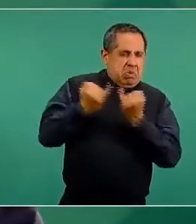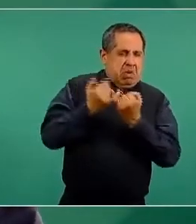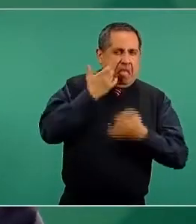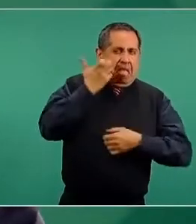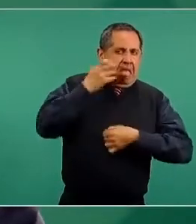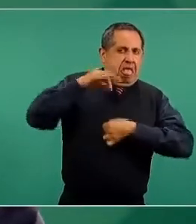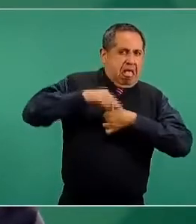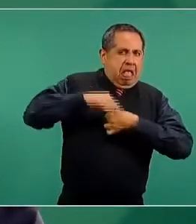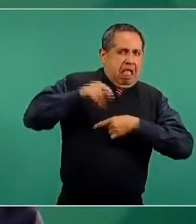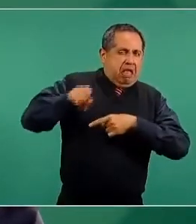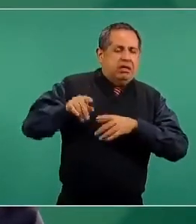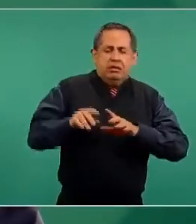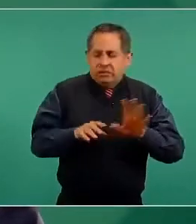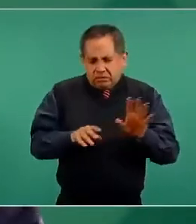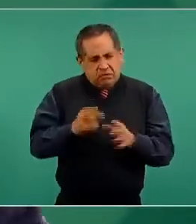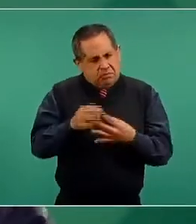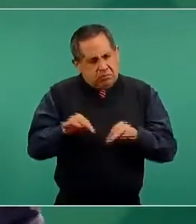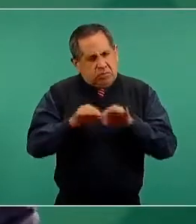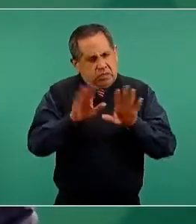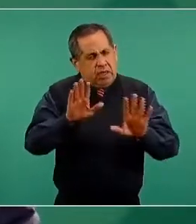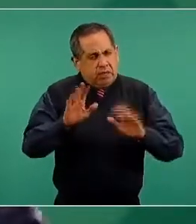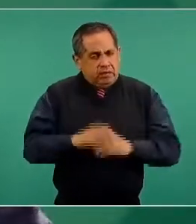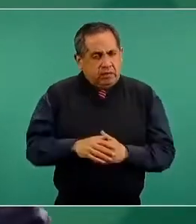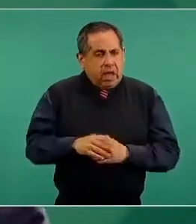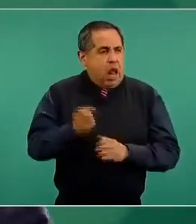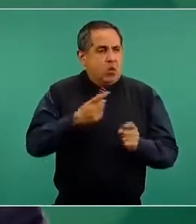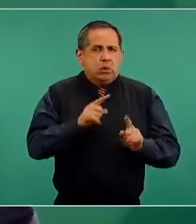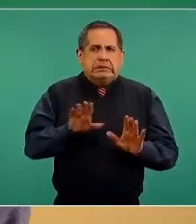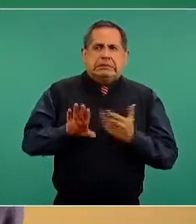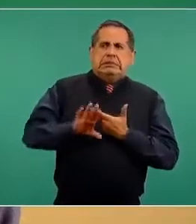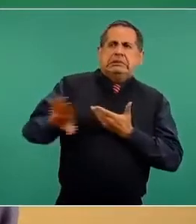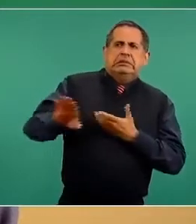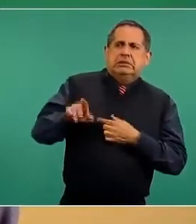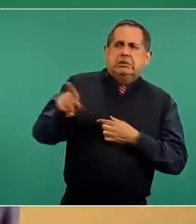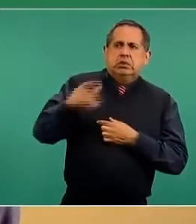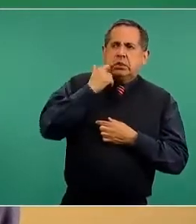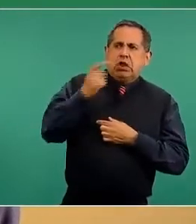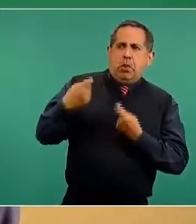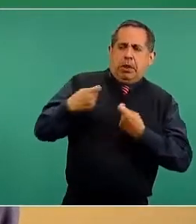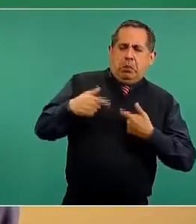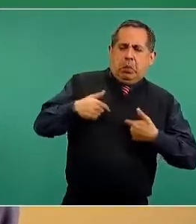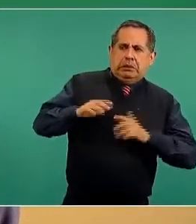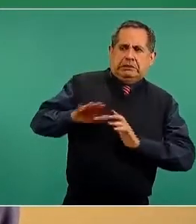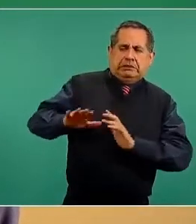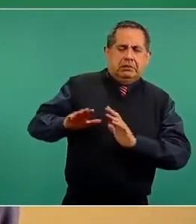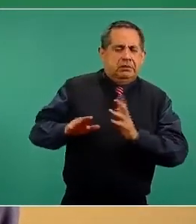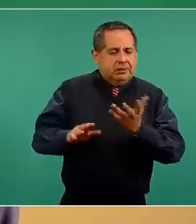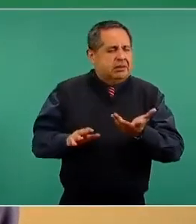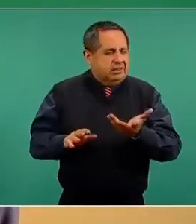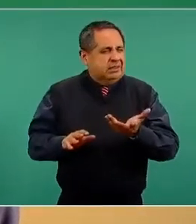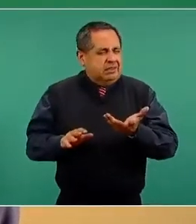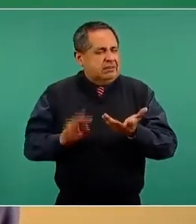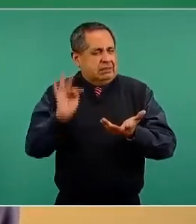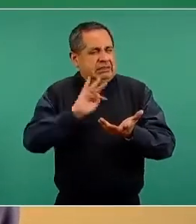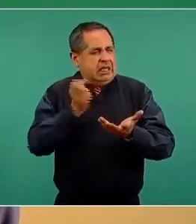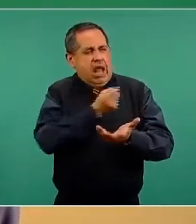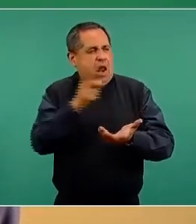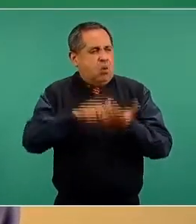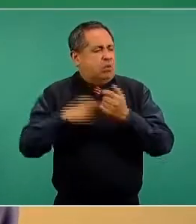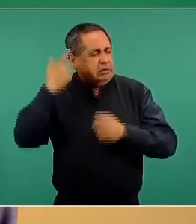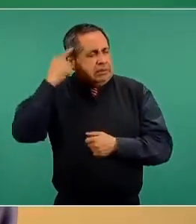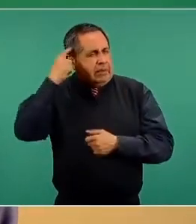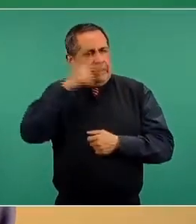muy importante, de aversión a cualquier práctica de manipulación política o electoral de los